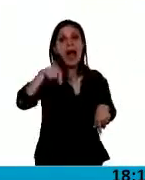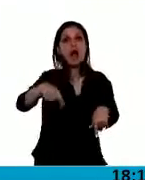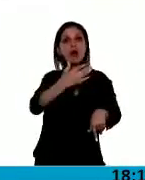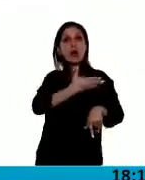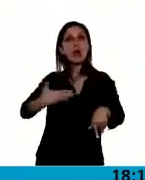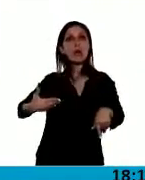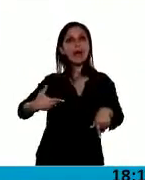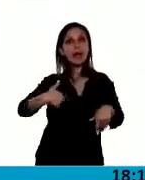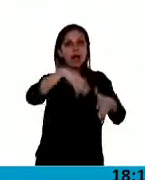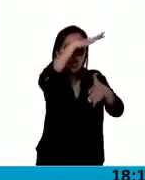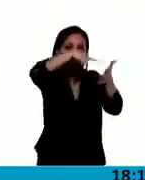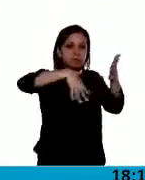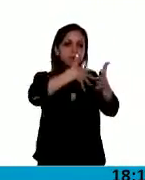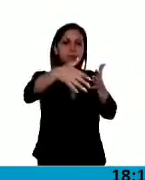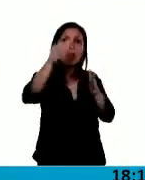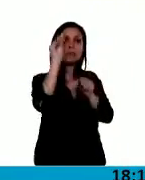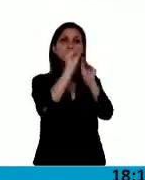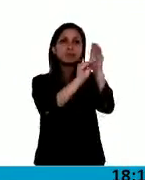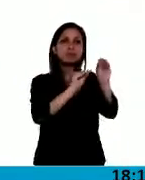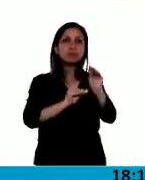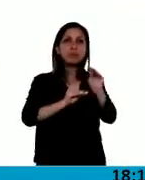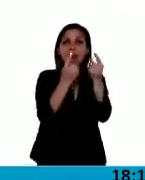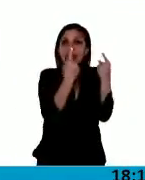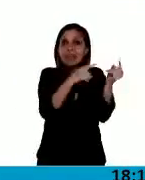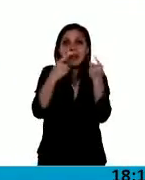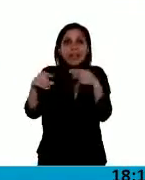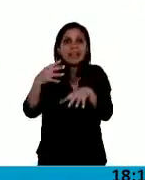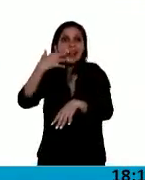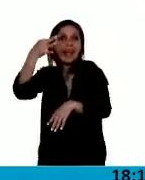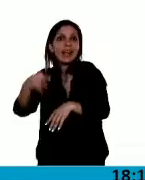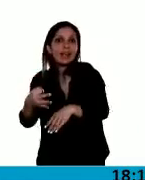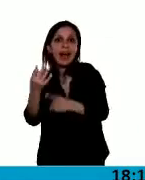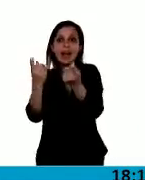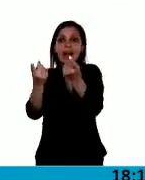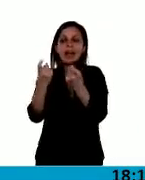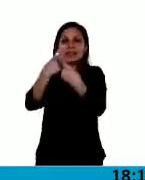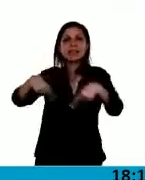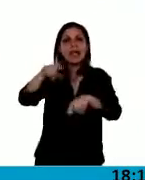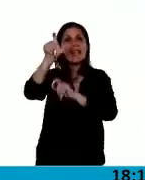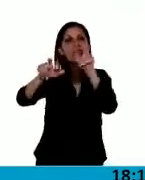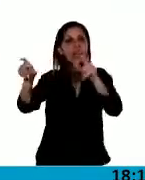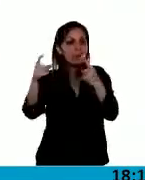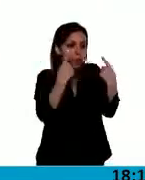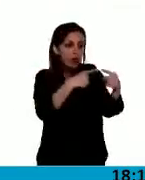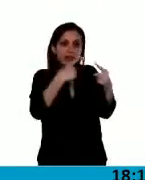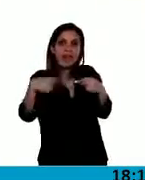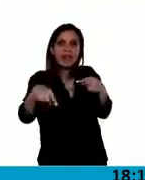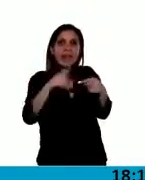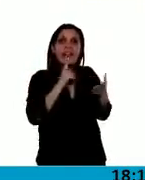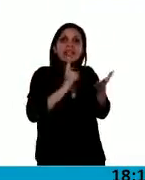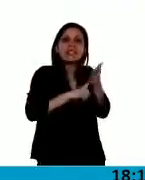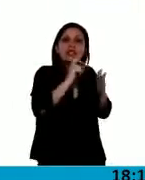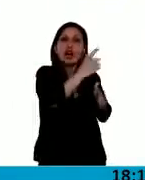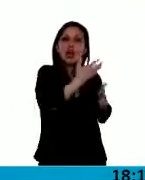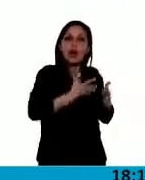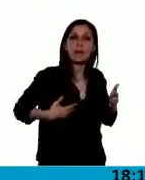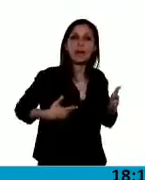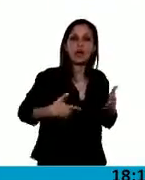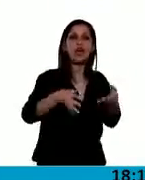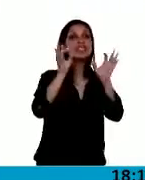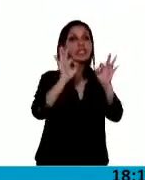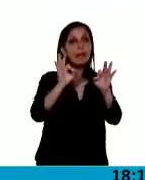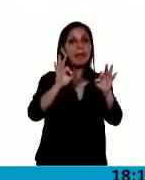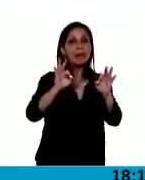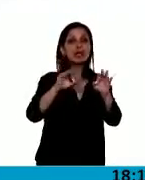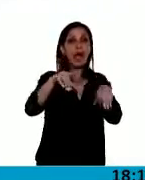agenda completamente disociada de la realidad de la gente y de las necesidades y las angustias. Todos sabemos que las consecuencias de la pandemia